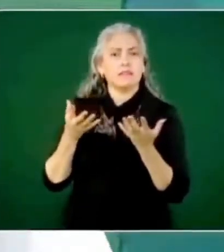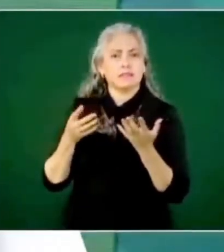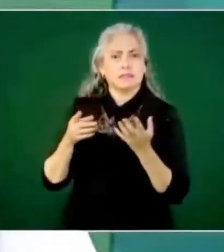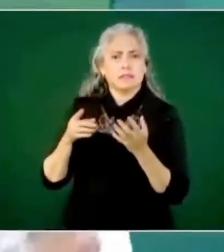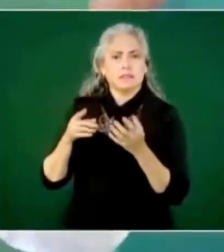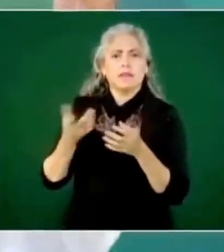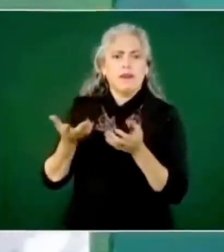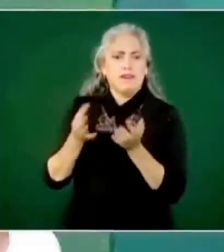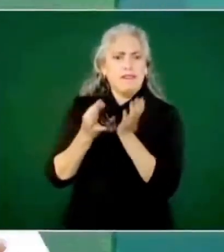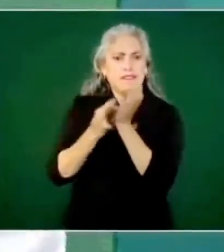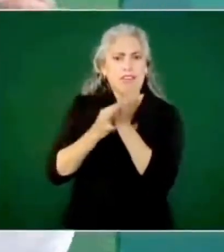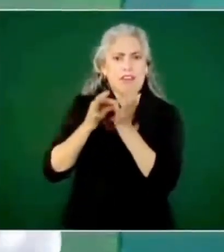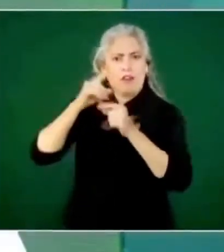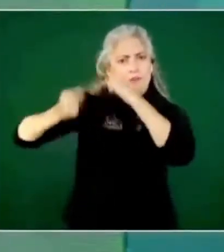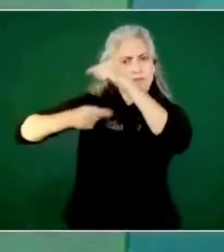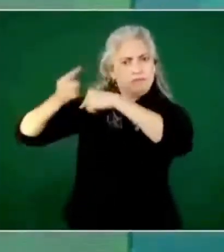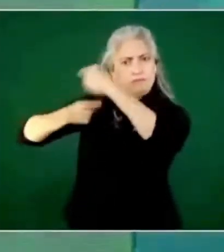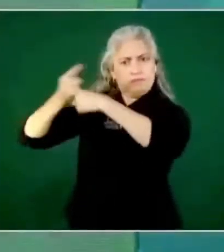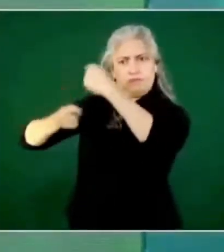pura